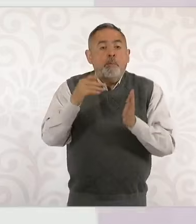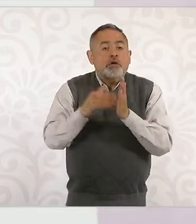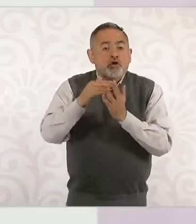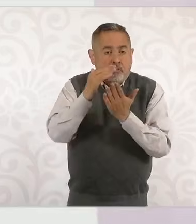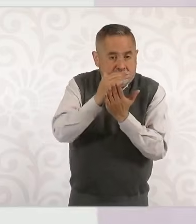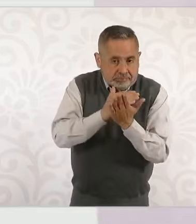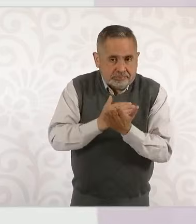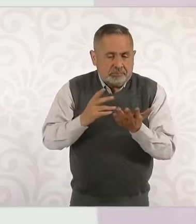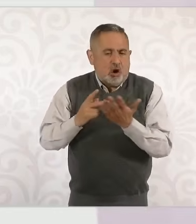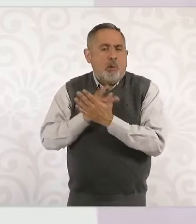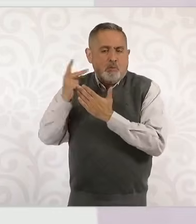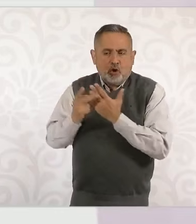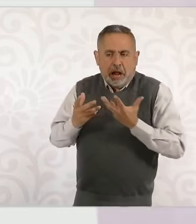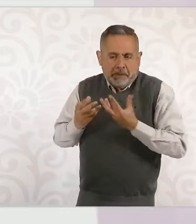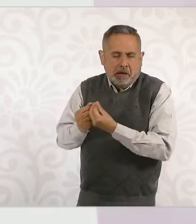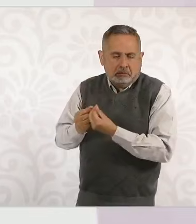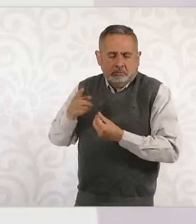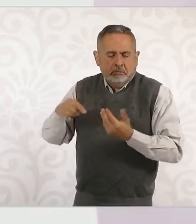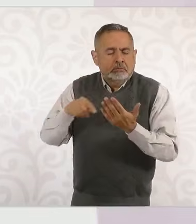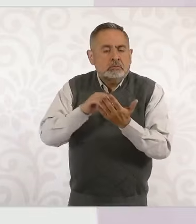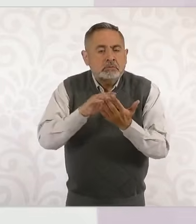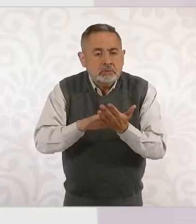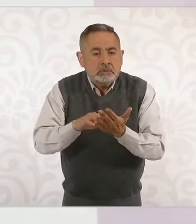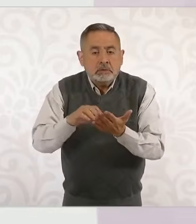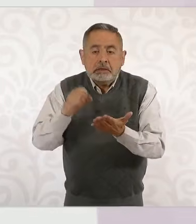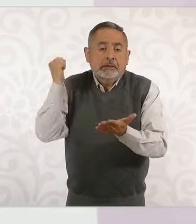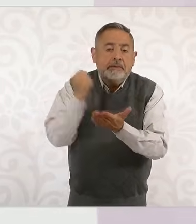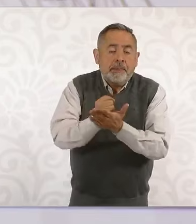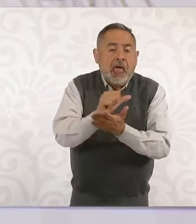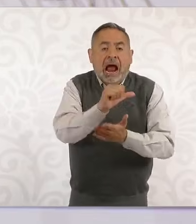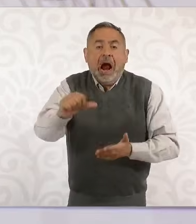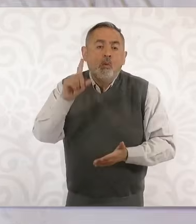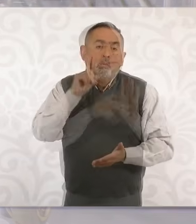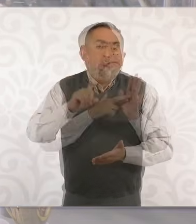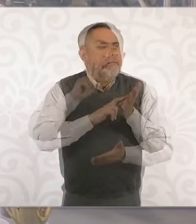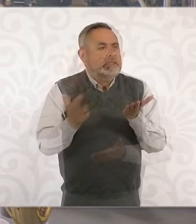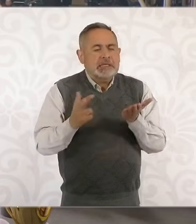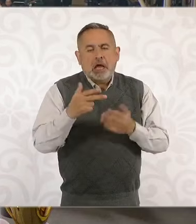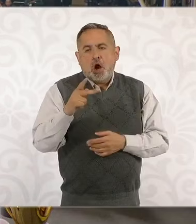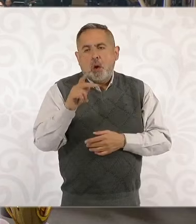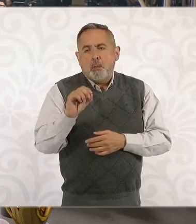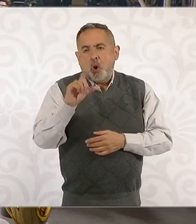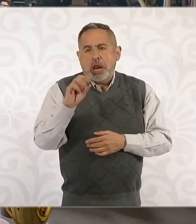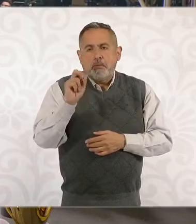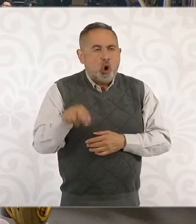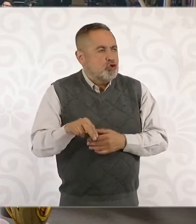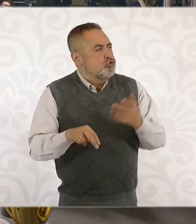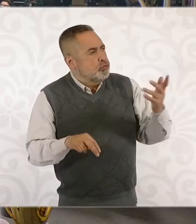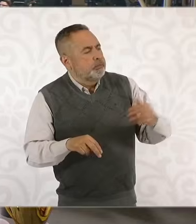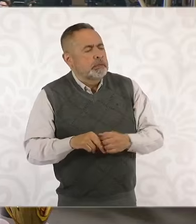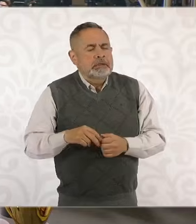como parte del programa de vivienda para el bienestar, queden escrituradas a nombre de las mujeres. Pues justo ahora que nos